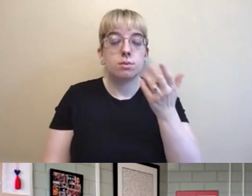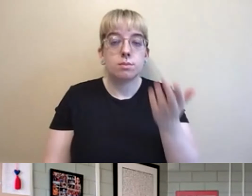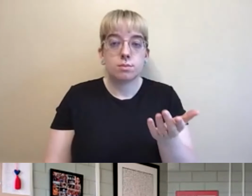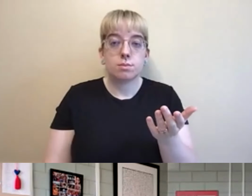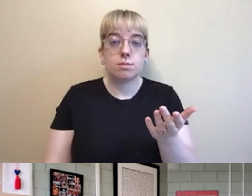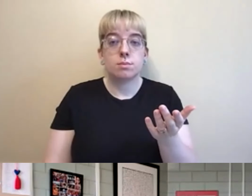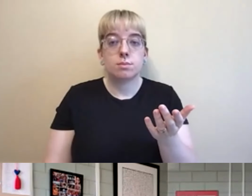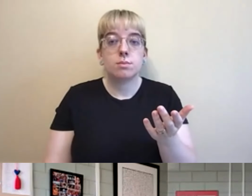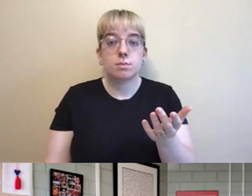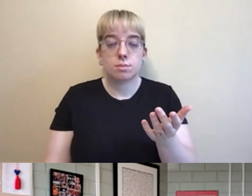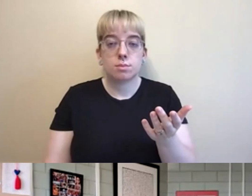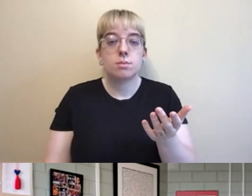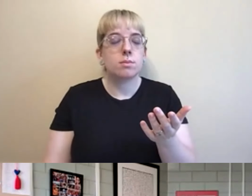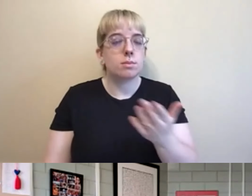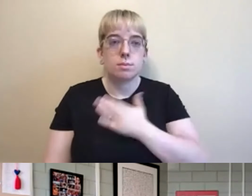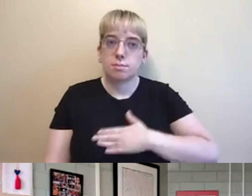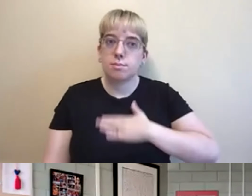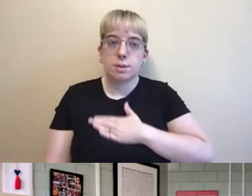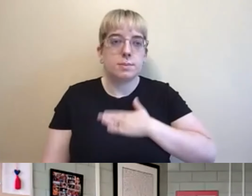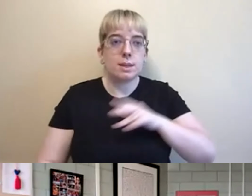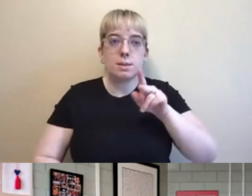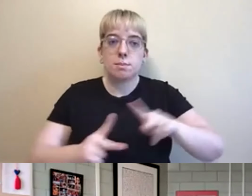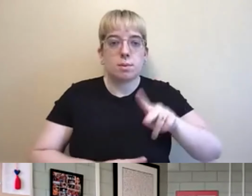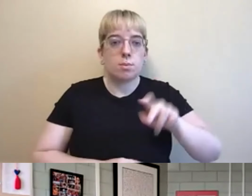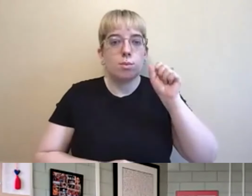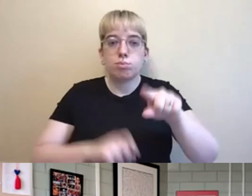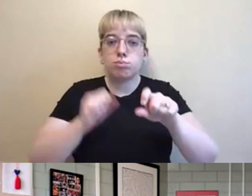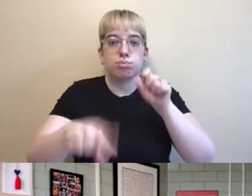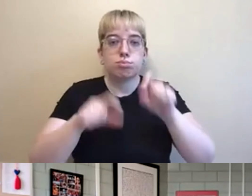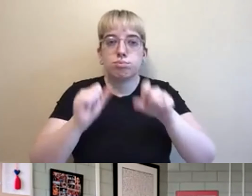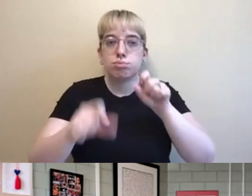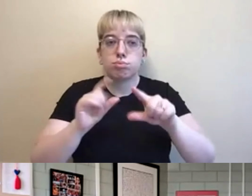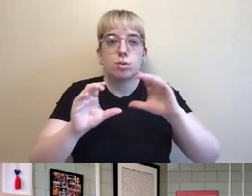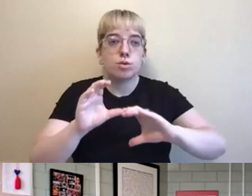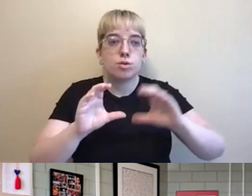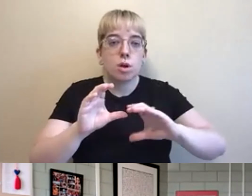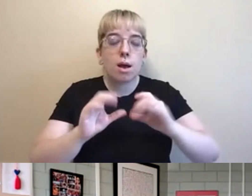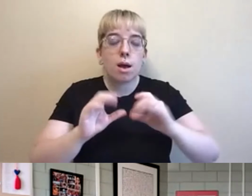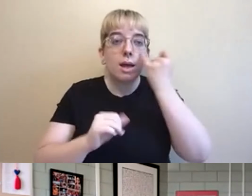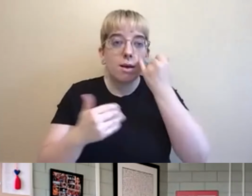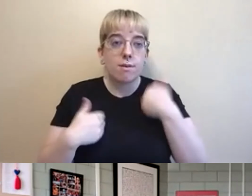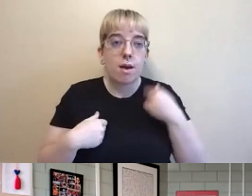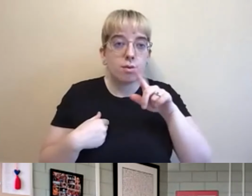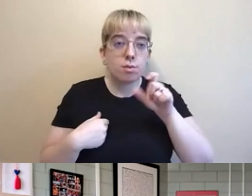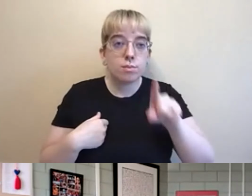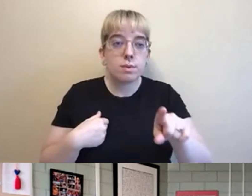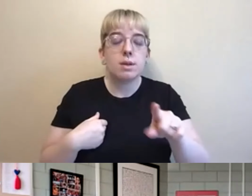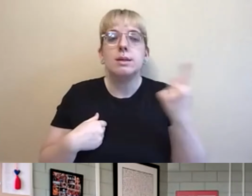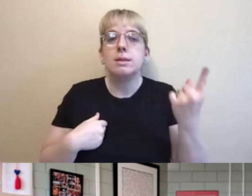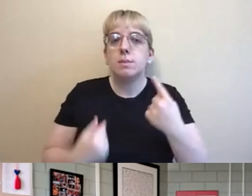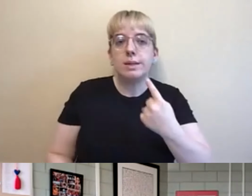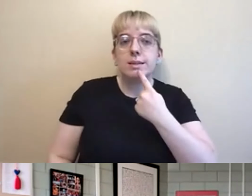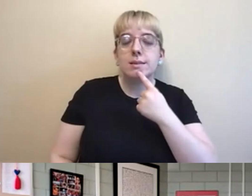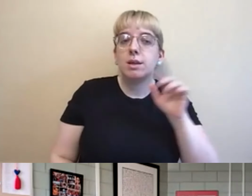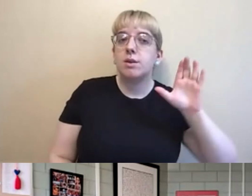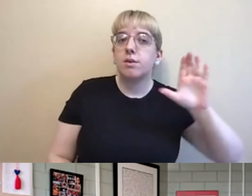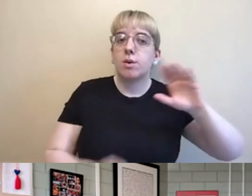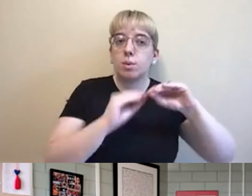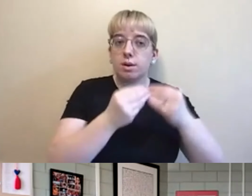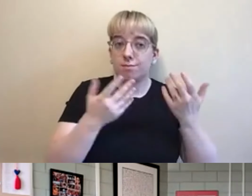la próxima pregunta. says that their organization is